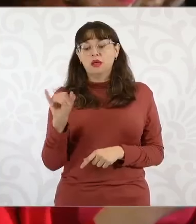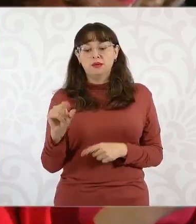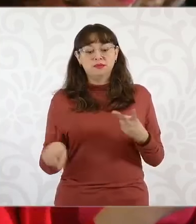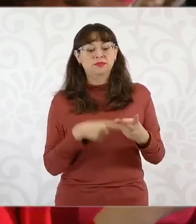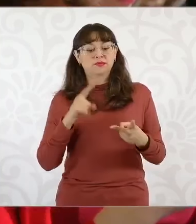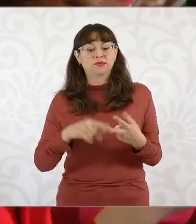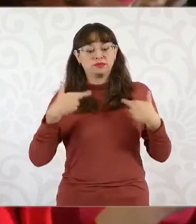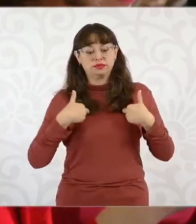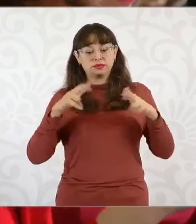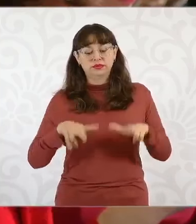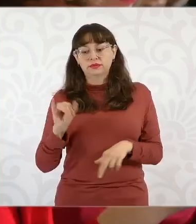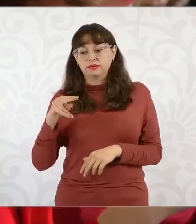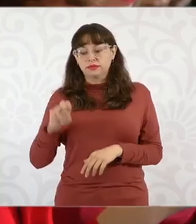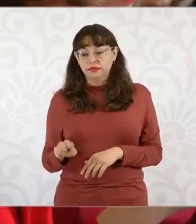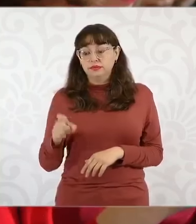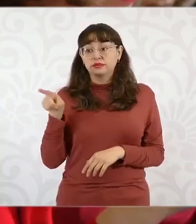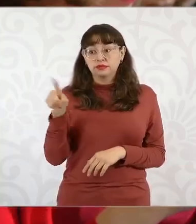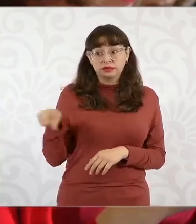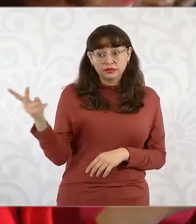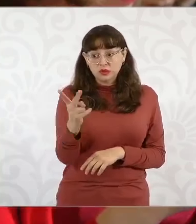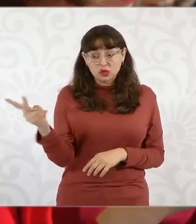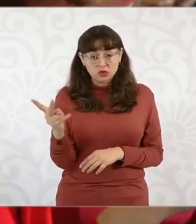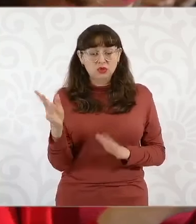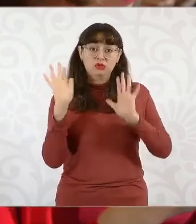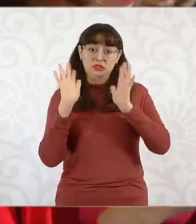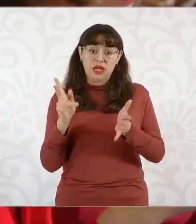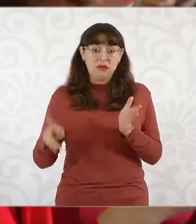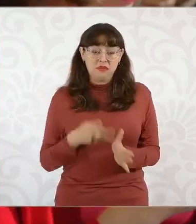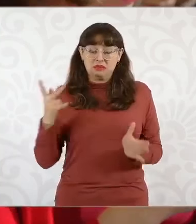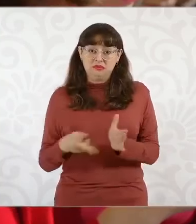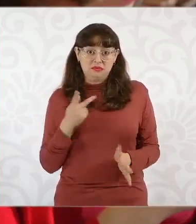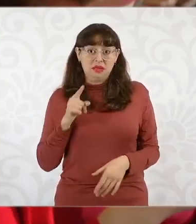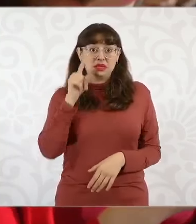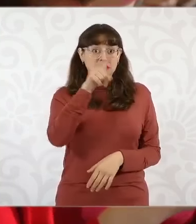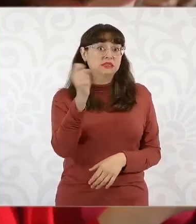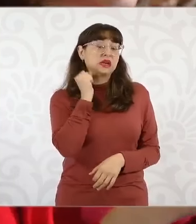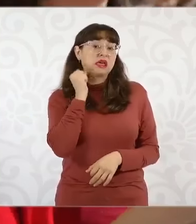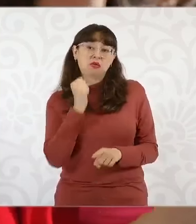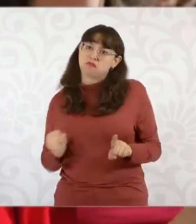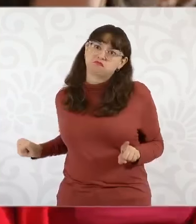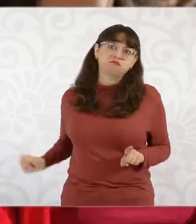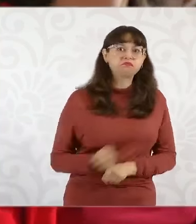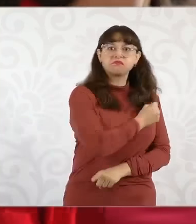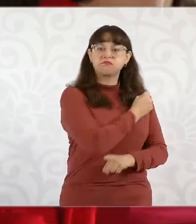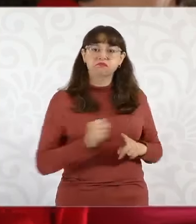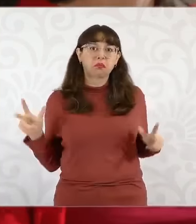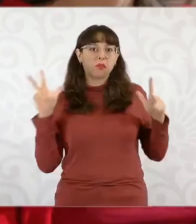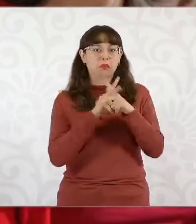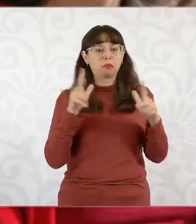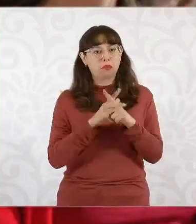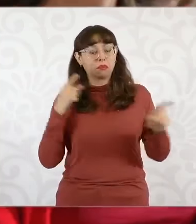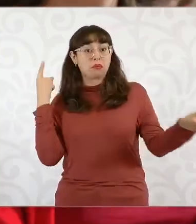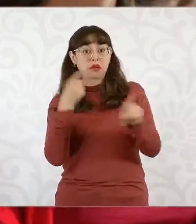ante el INE han ejercido violencia física y verbal en al menos 2 ocasiones en el Senado y ahora también en el INE, donde ayer